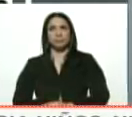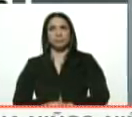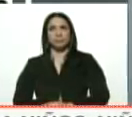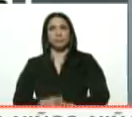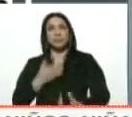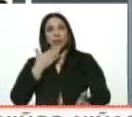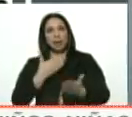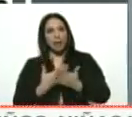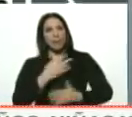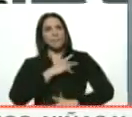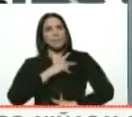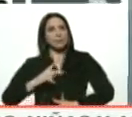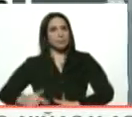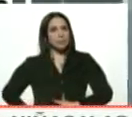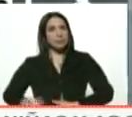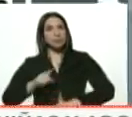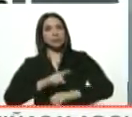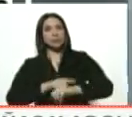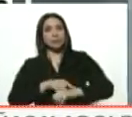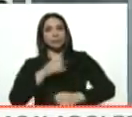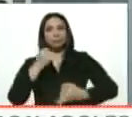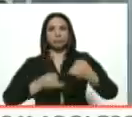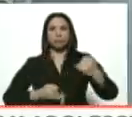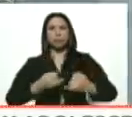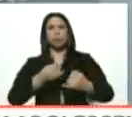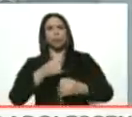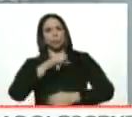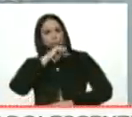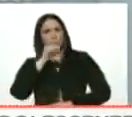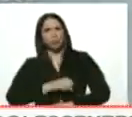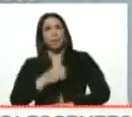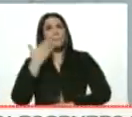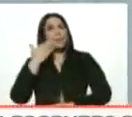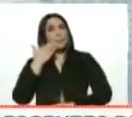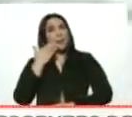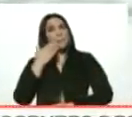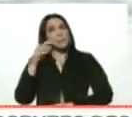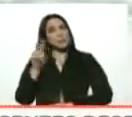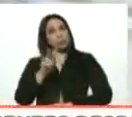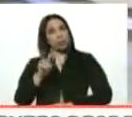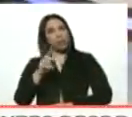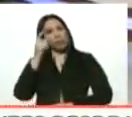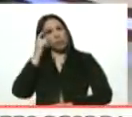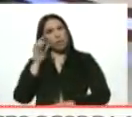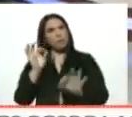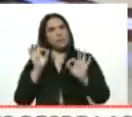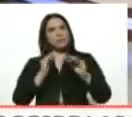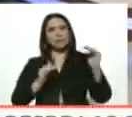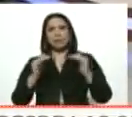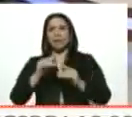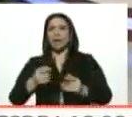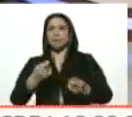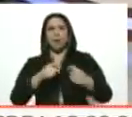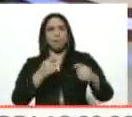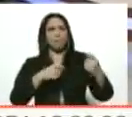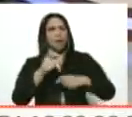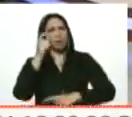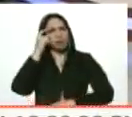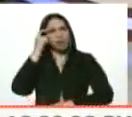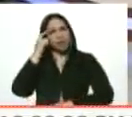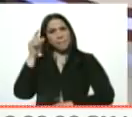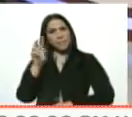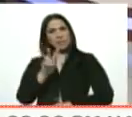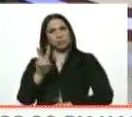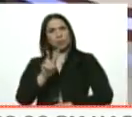Muchas gracias, vicepresidenta, por su tiempo. Finalmente nos gustaría ese mensaje a las madres venezolanas. Es un día especial por encima del mercantilismo de la fecha.